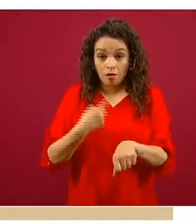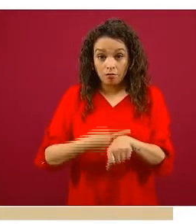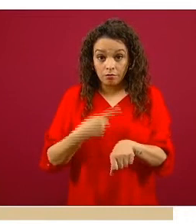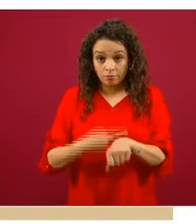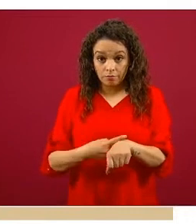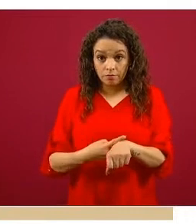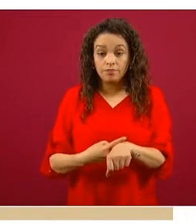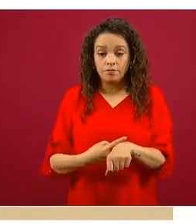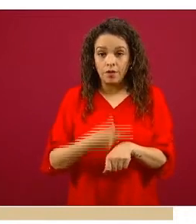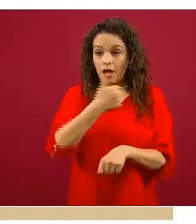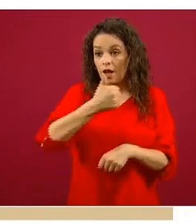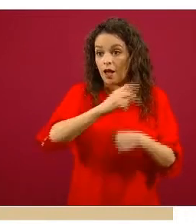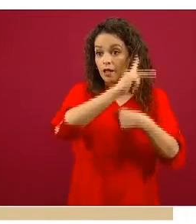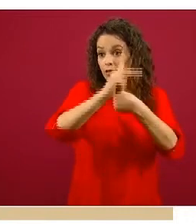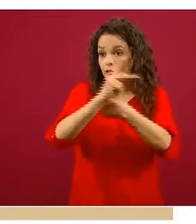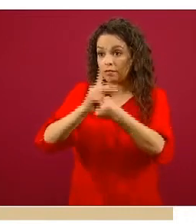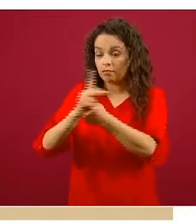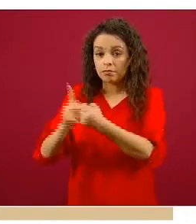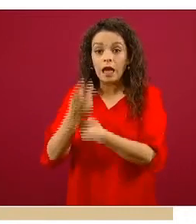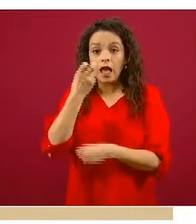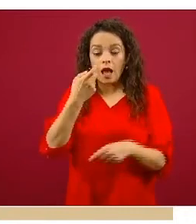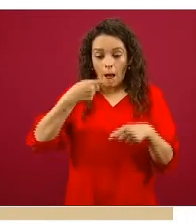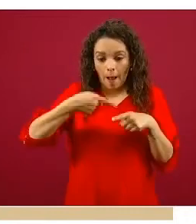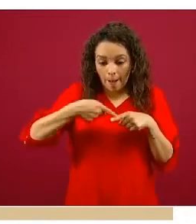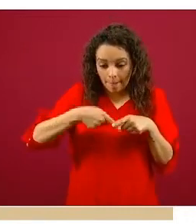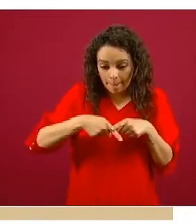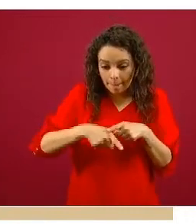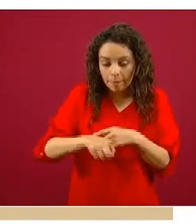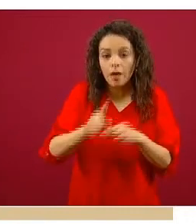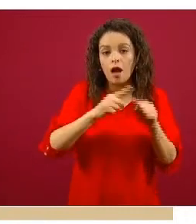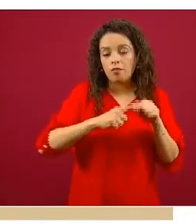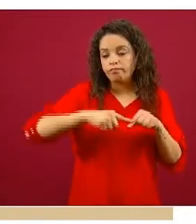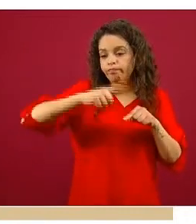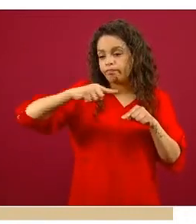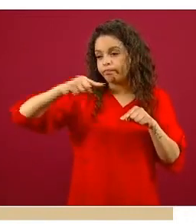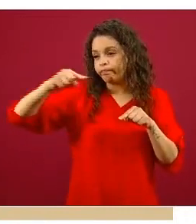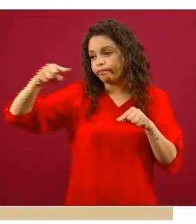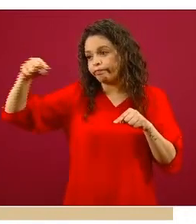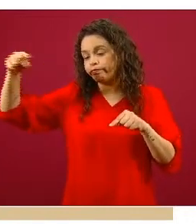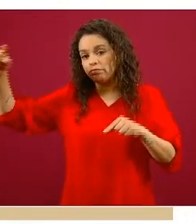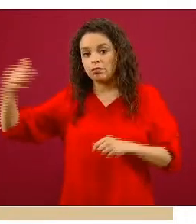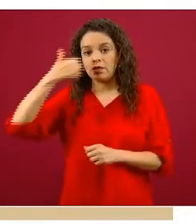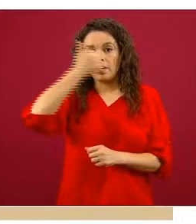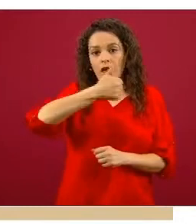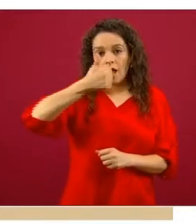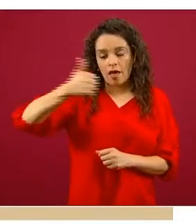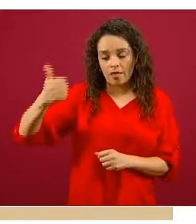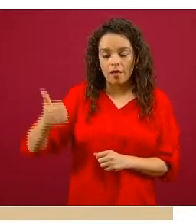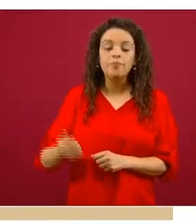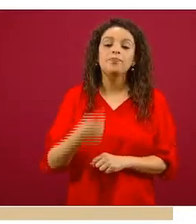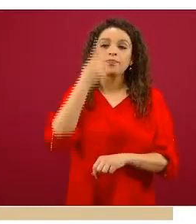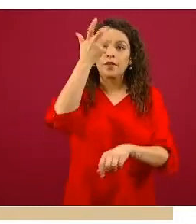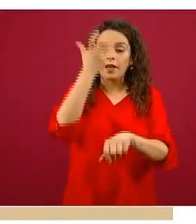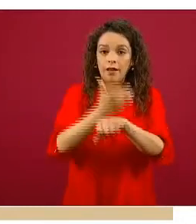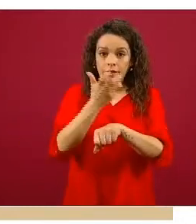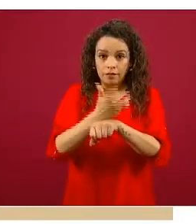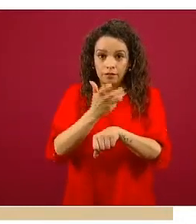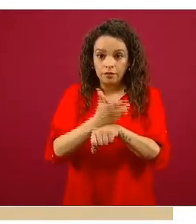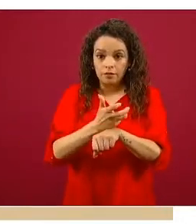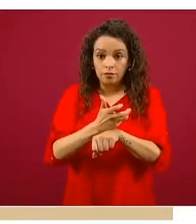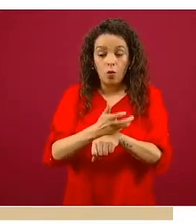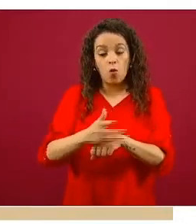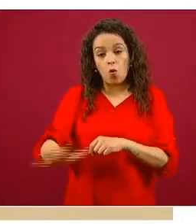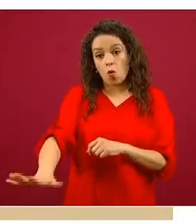países, pues vemos el comportamiento como tal de cada una de las curvas. Estados Unidos tuvo un